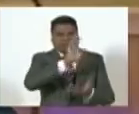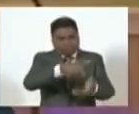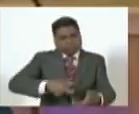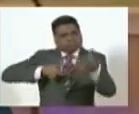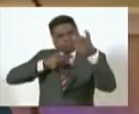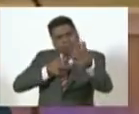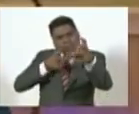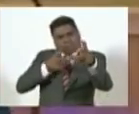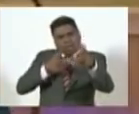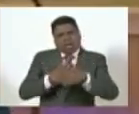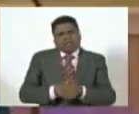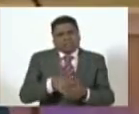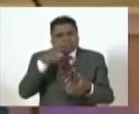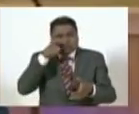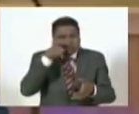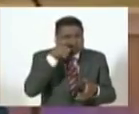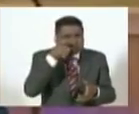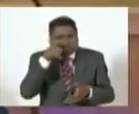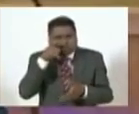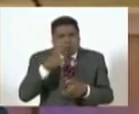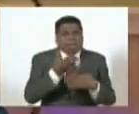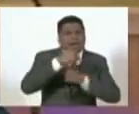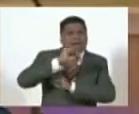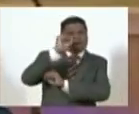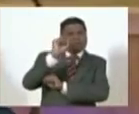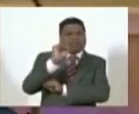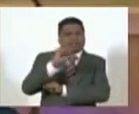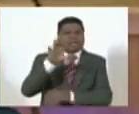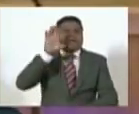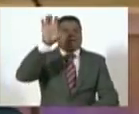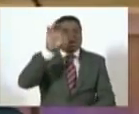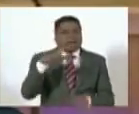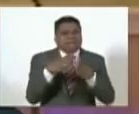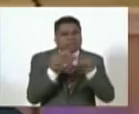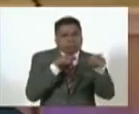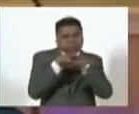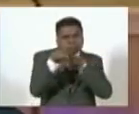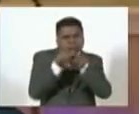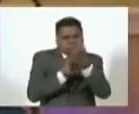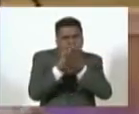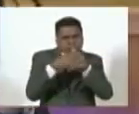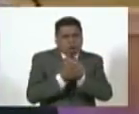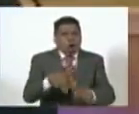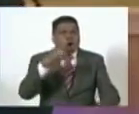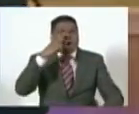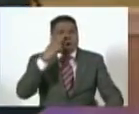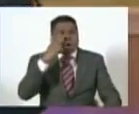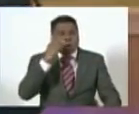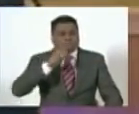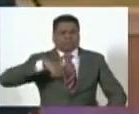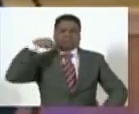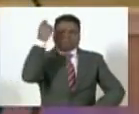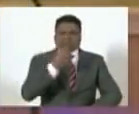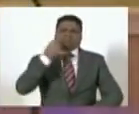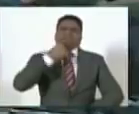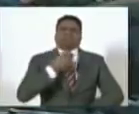sabueso que ha tenido este país para defender la patria de conspiradores. Hombre leal.